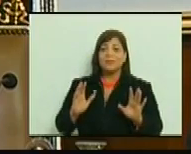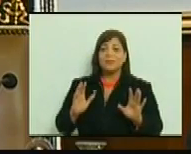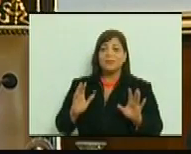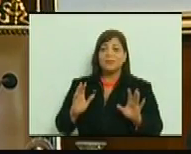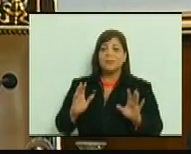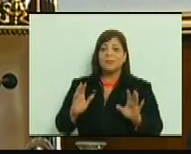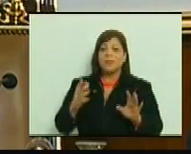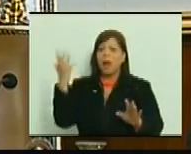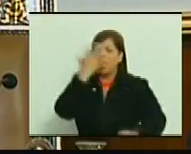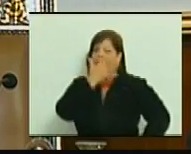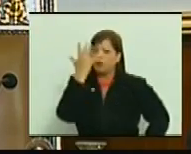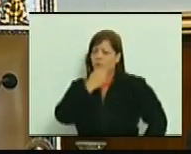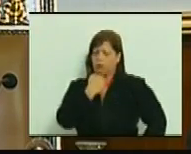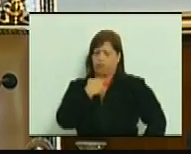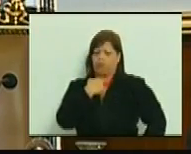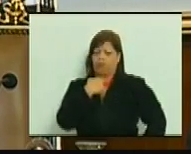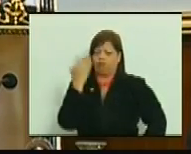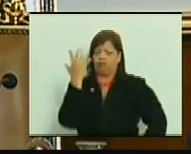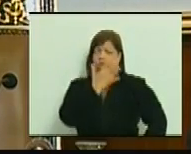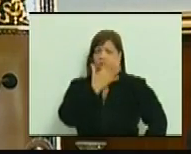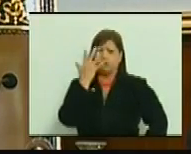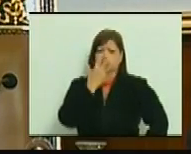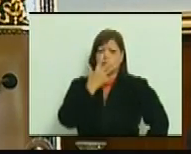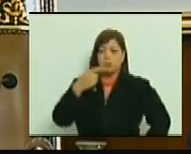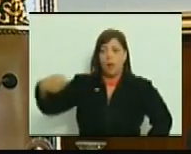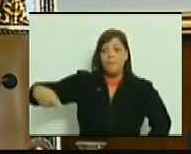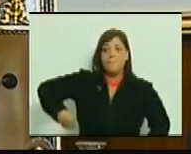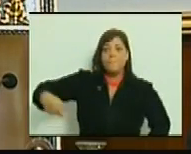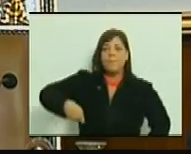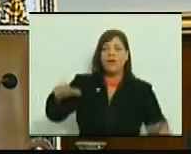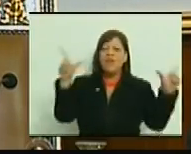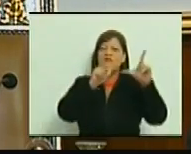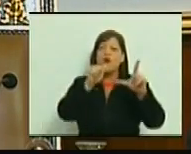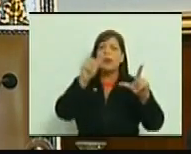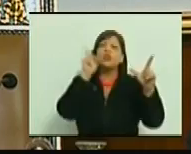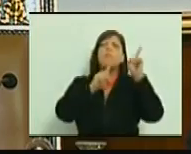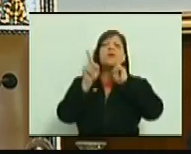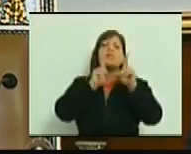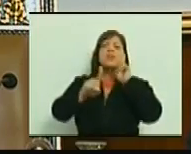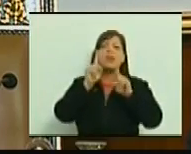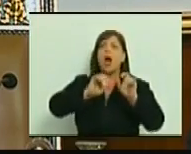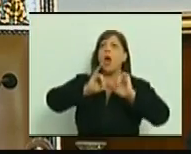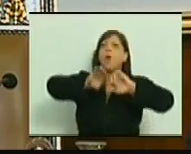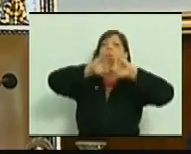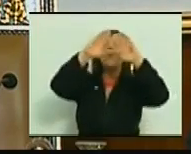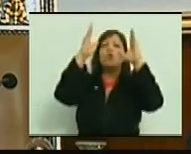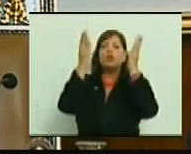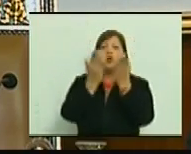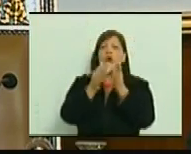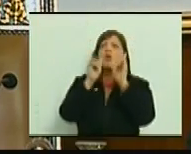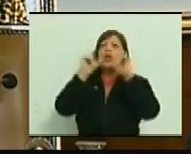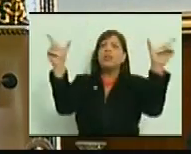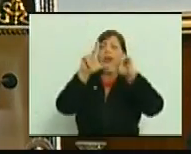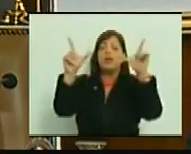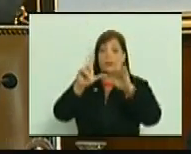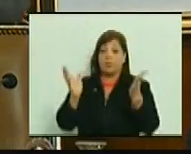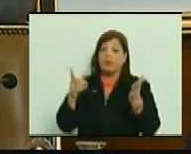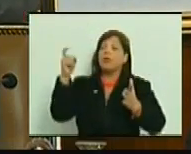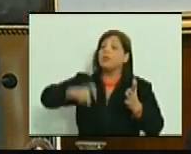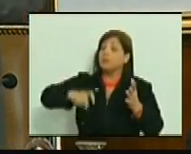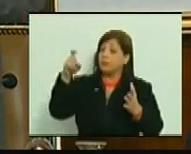tenían sus dudas y en la forma como se manipuló la información hacia el mundo. Fue